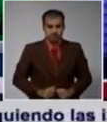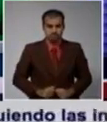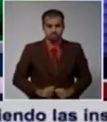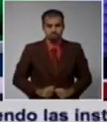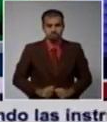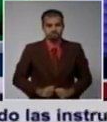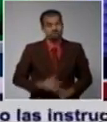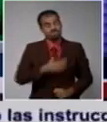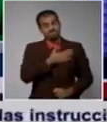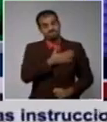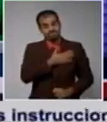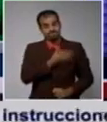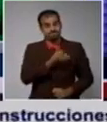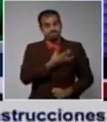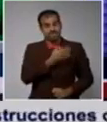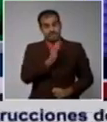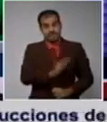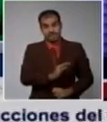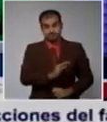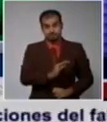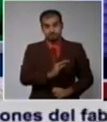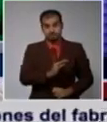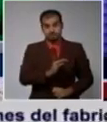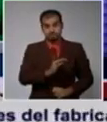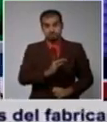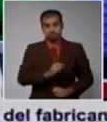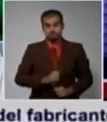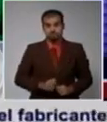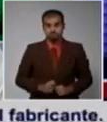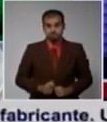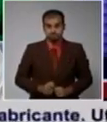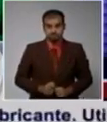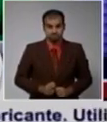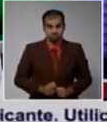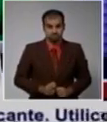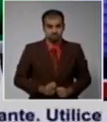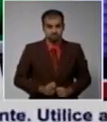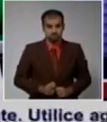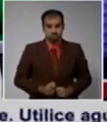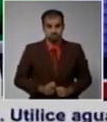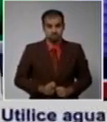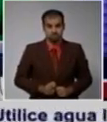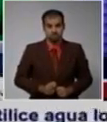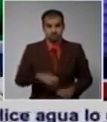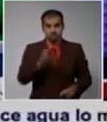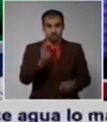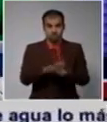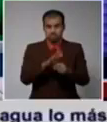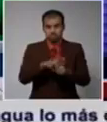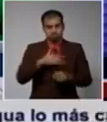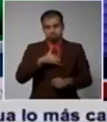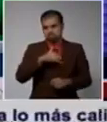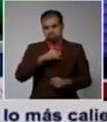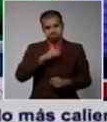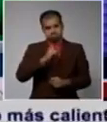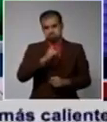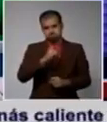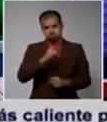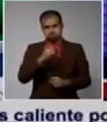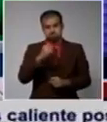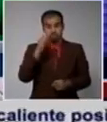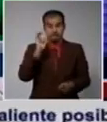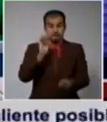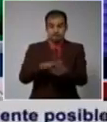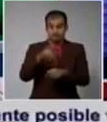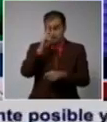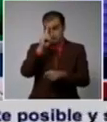Y hace una fibrilación ventricular súbita, se de reanimación,